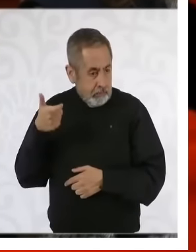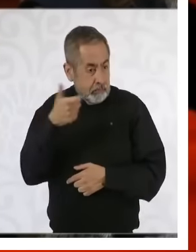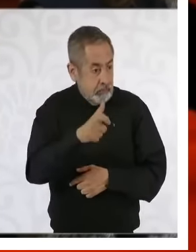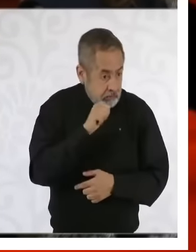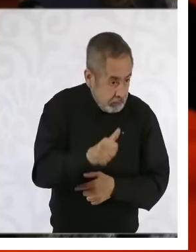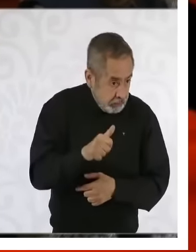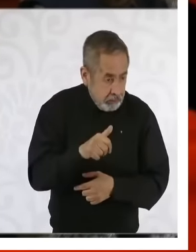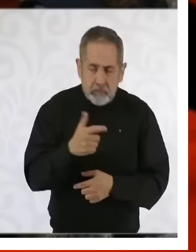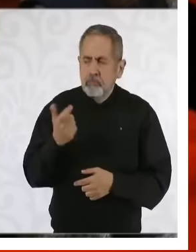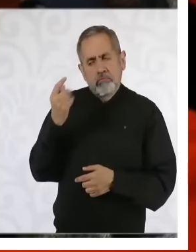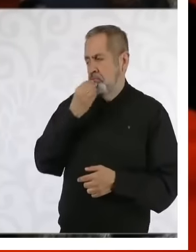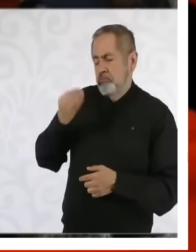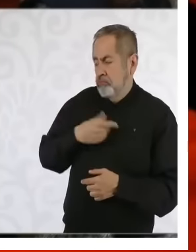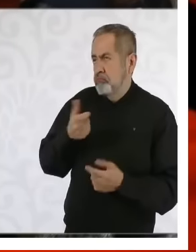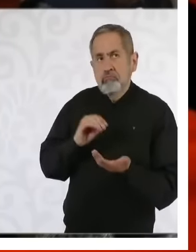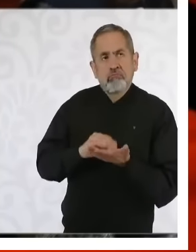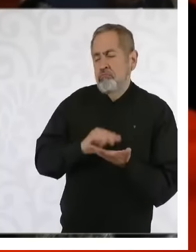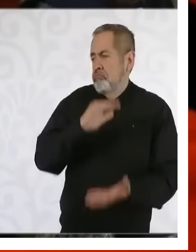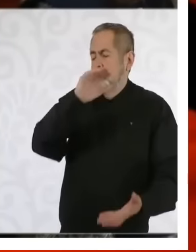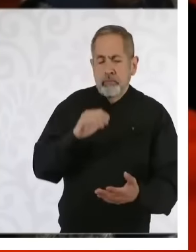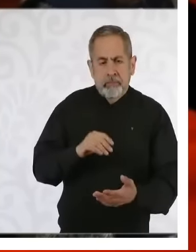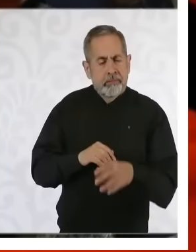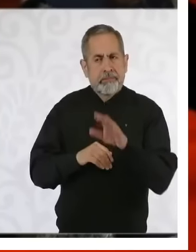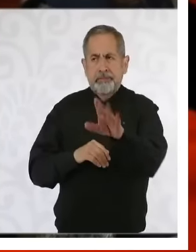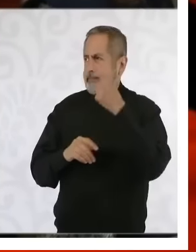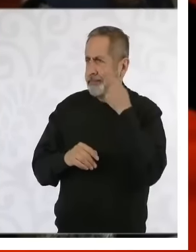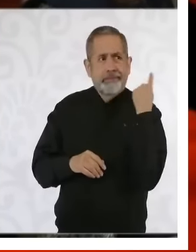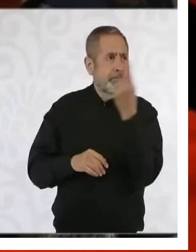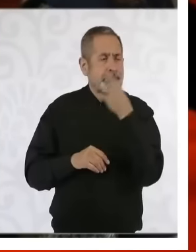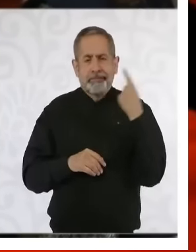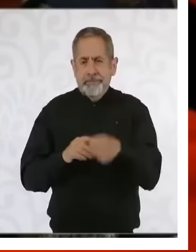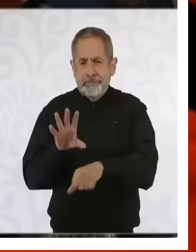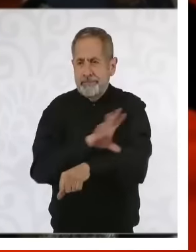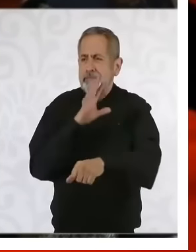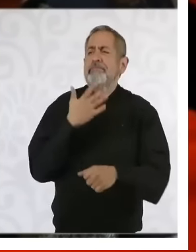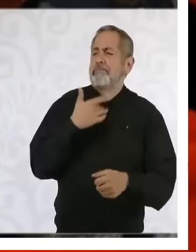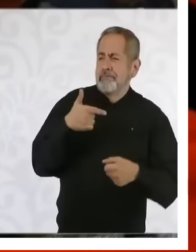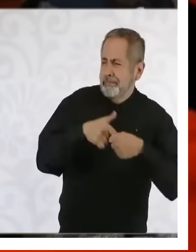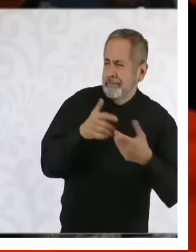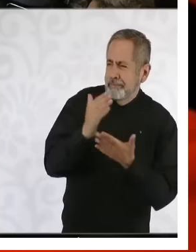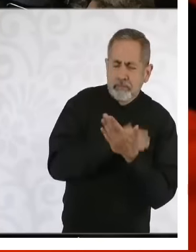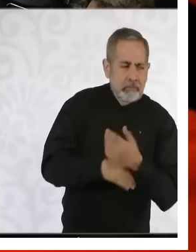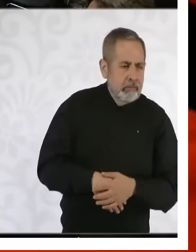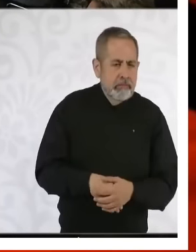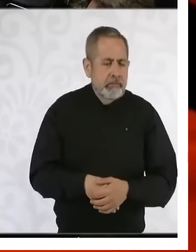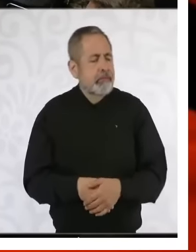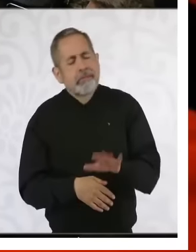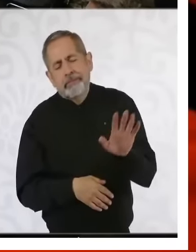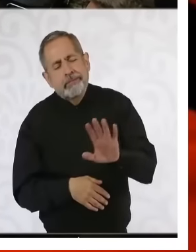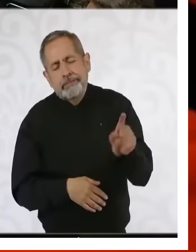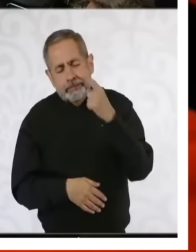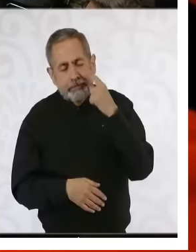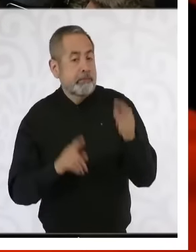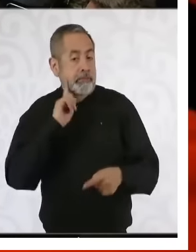un censo y ver realmente el sector que tiene escasez energética. Fíjense, cuando a mí me tocó, porque era jefa de